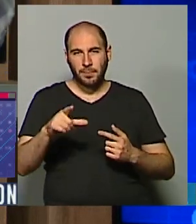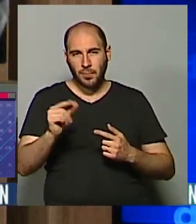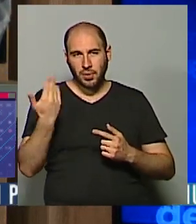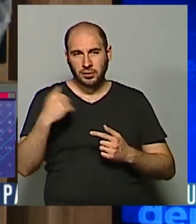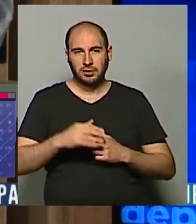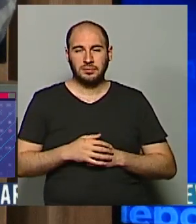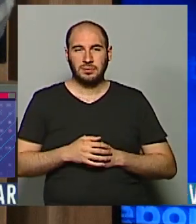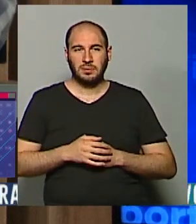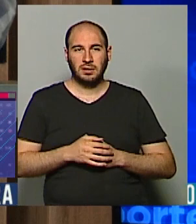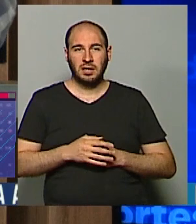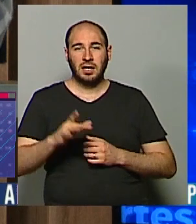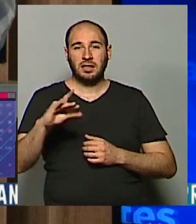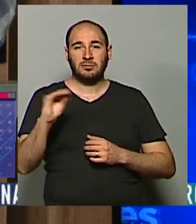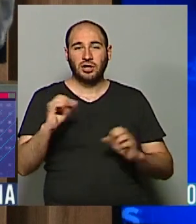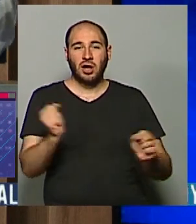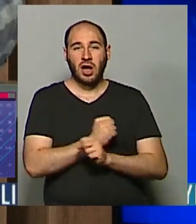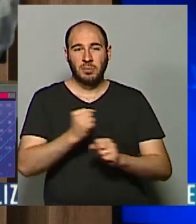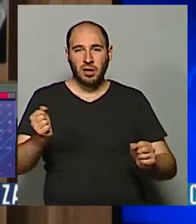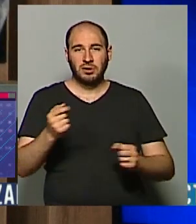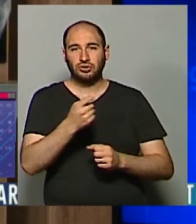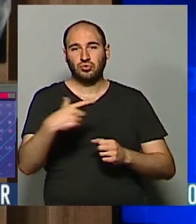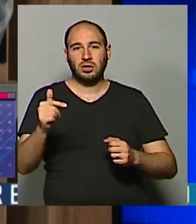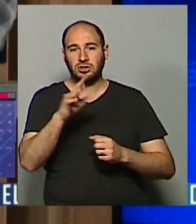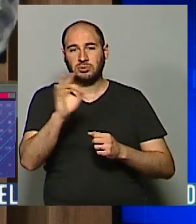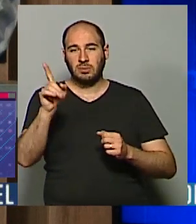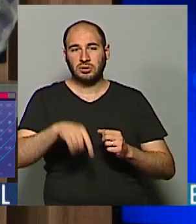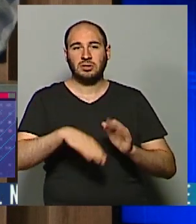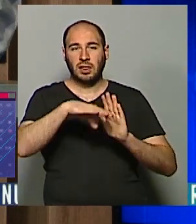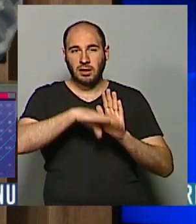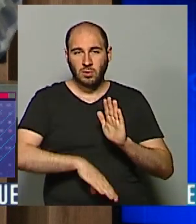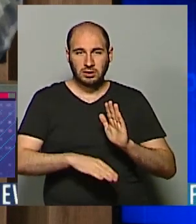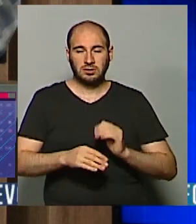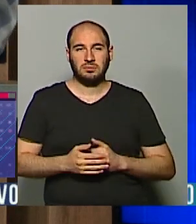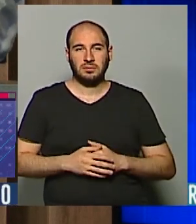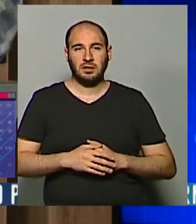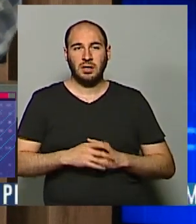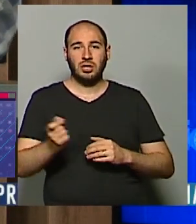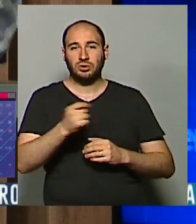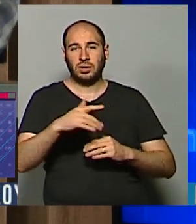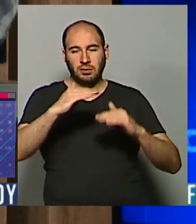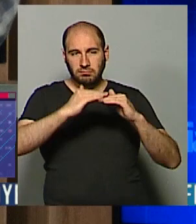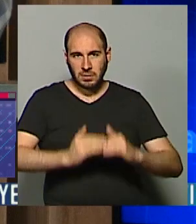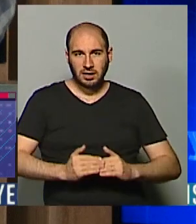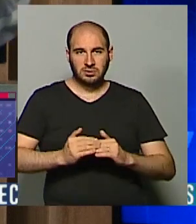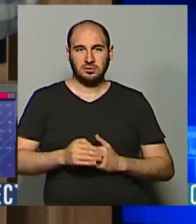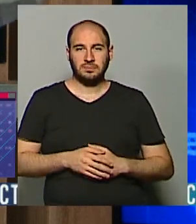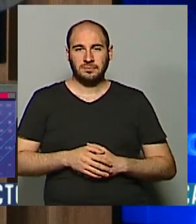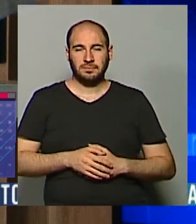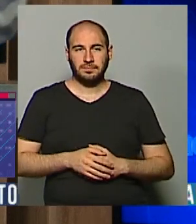salió que los diputados aprobaron bajarse del 50% su dieta, su sueldo,